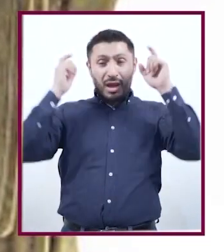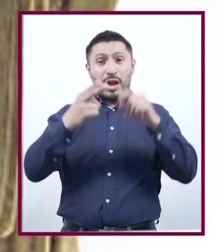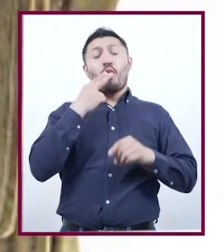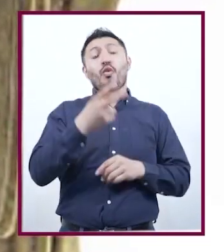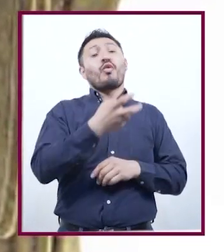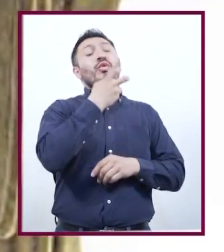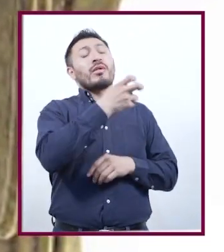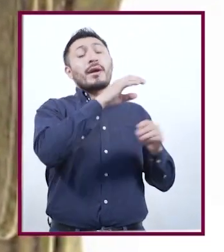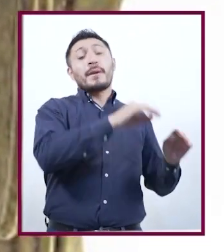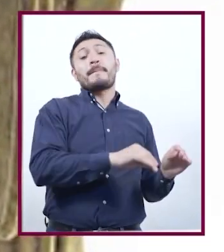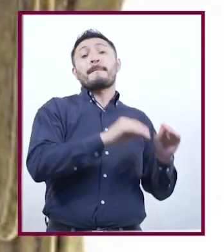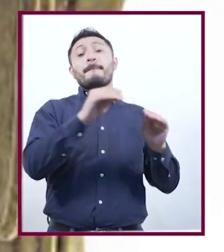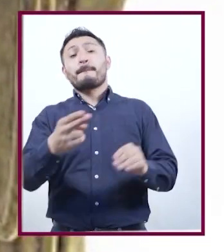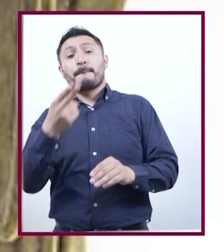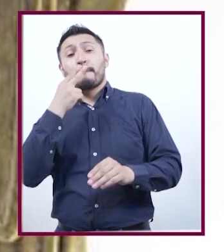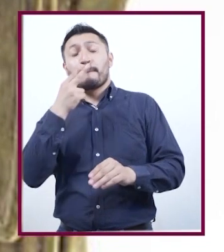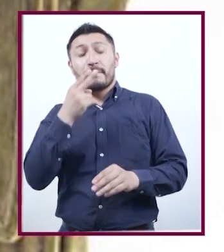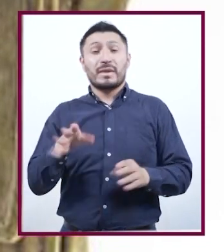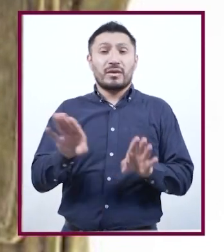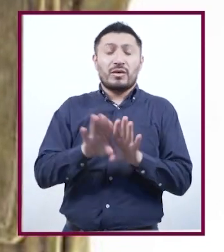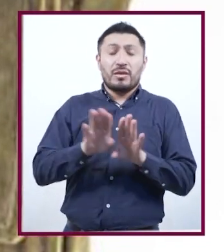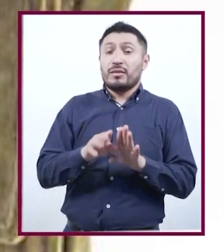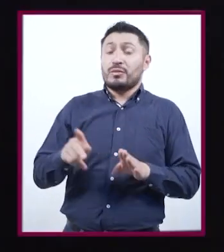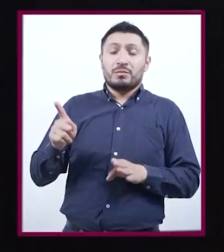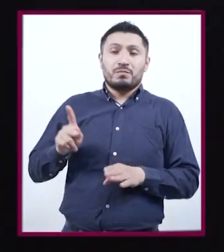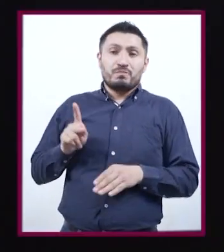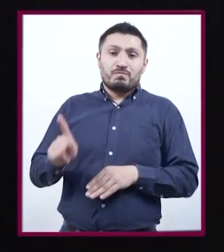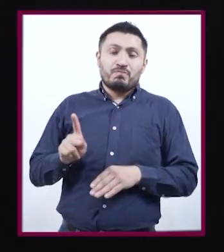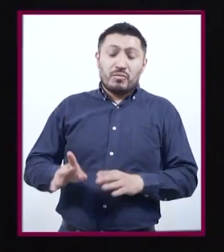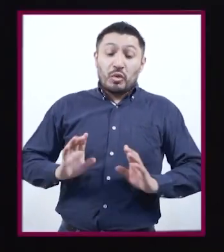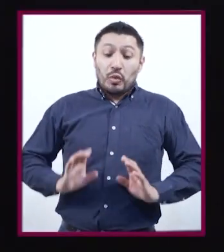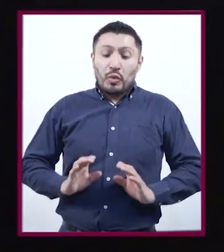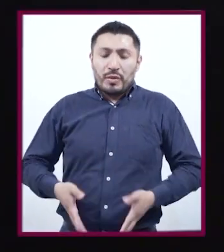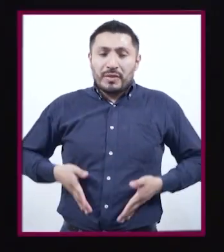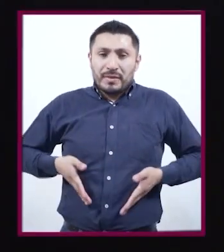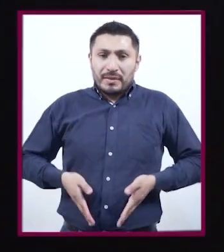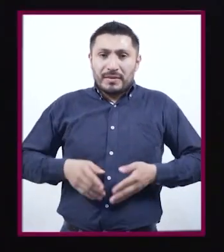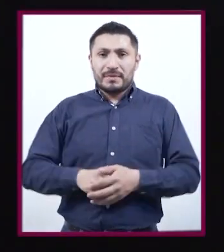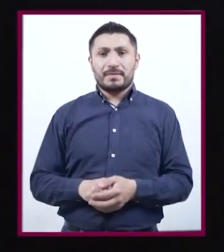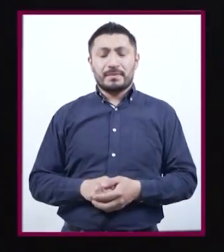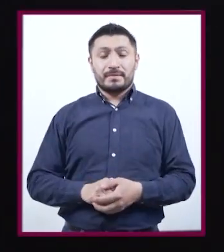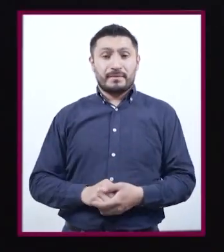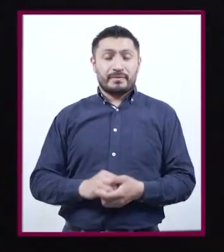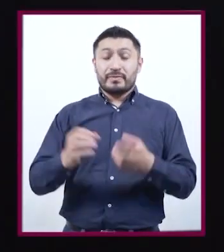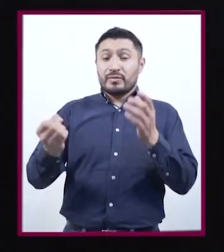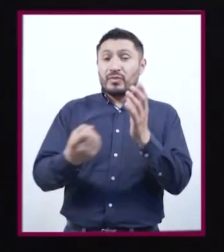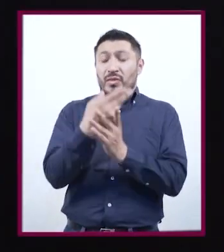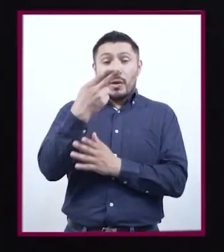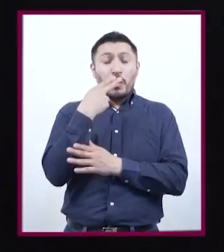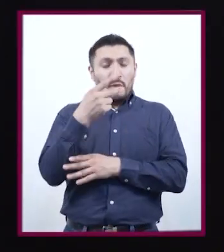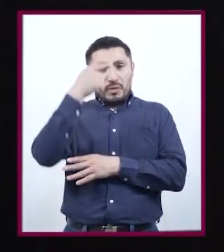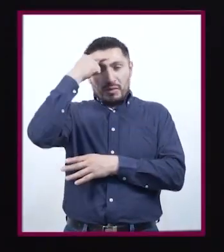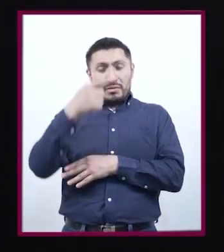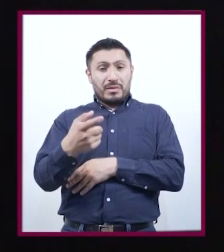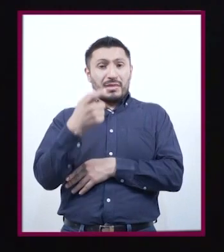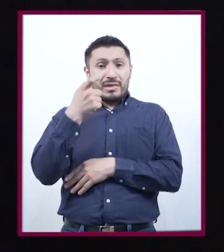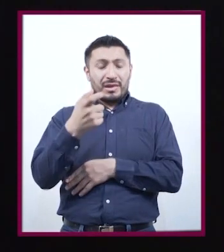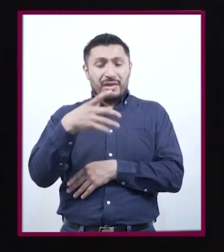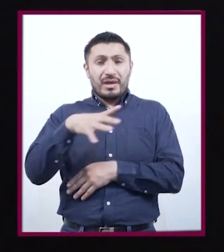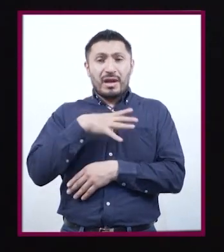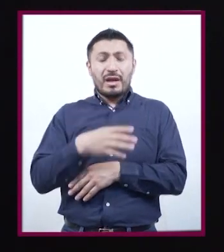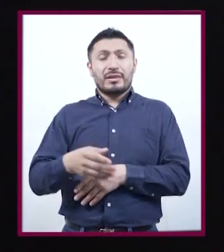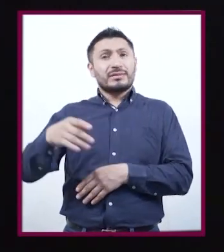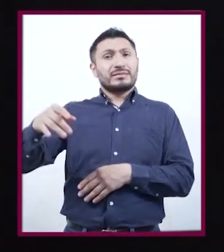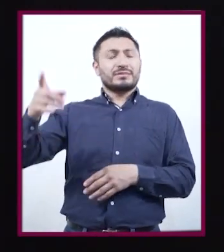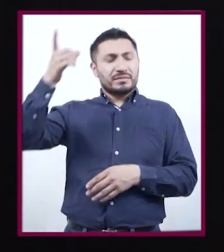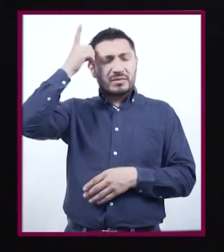usar trozos de venda de celulosa como producto menstrual. Las noticias del nuevo uso que se le dio a su producto llegaron a los